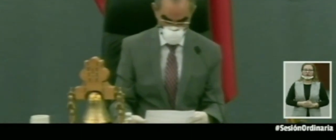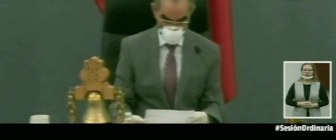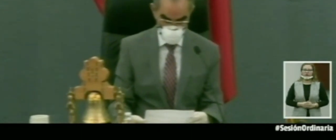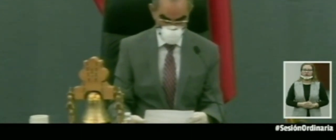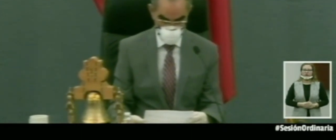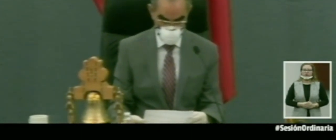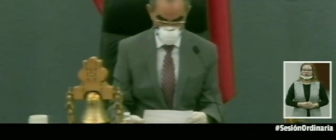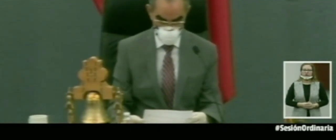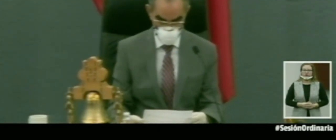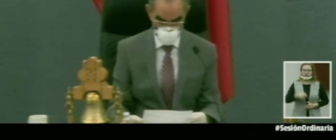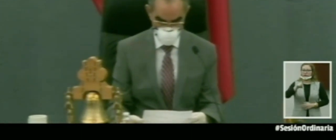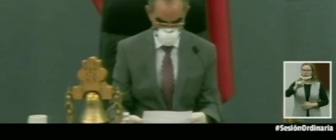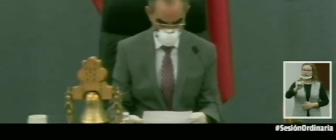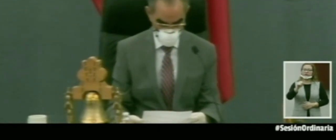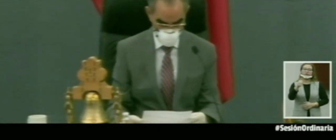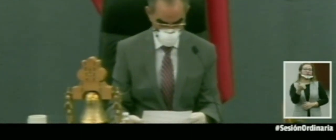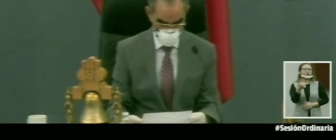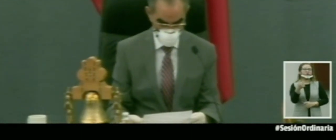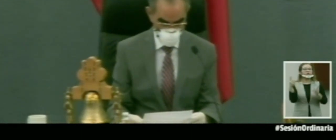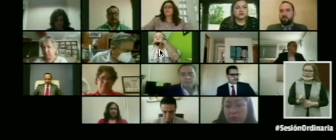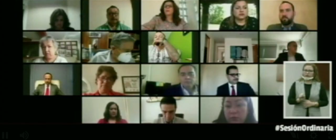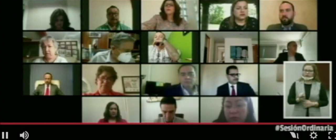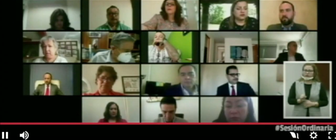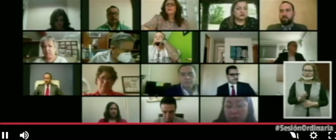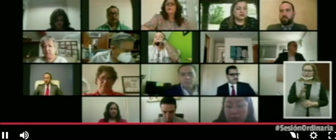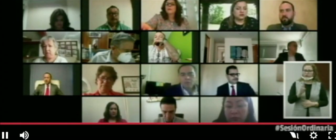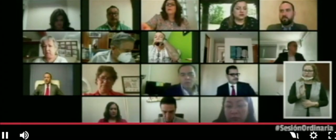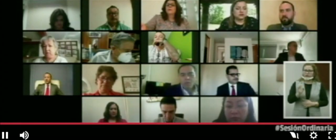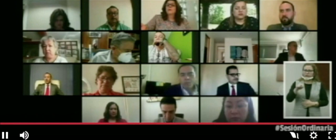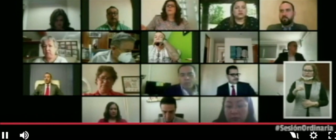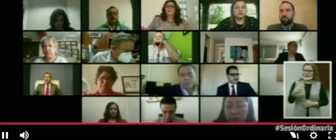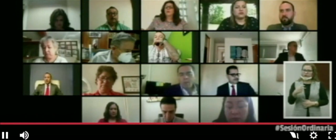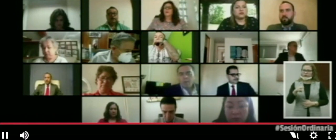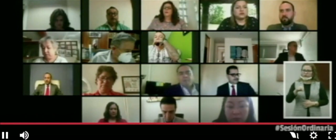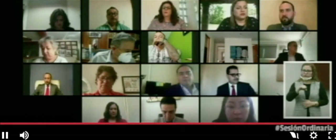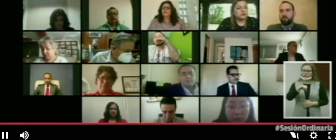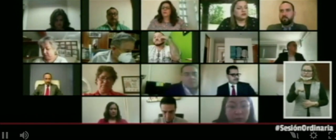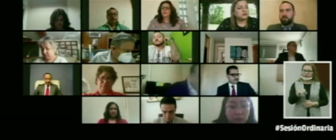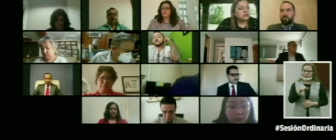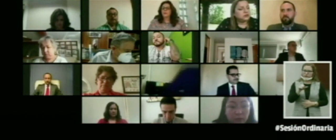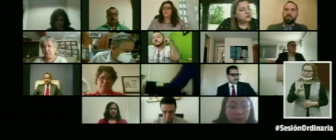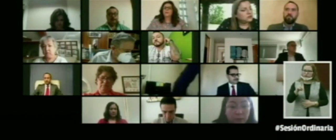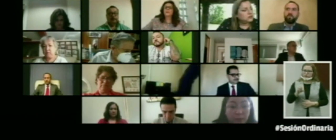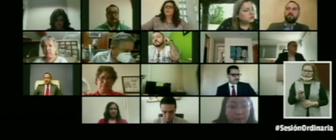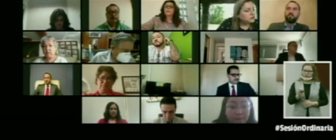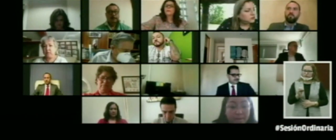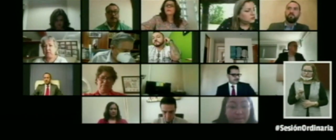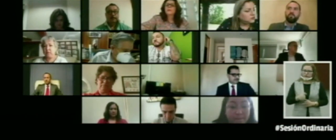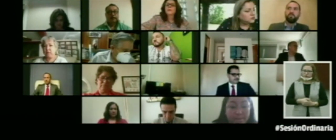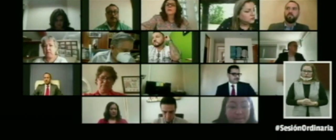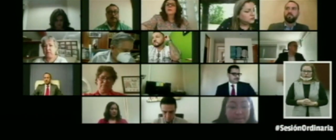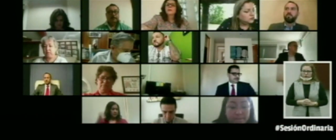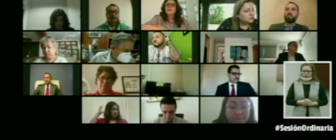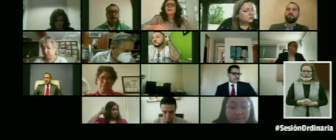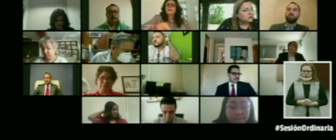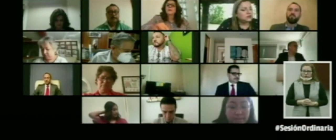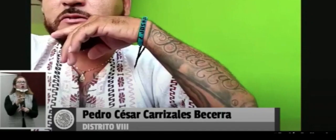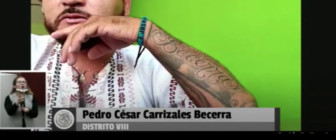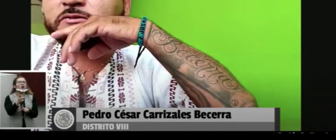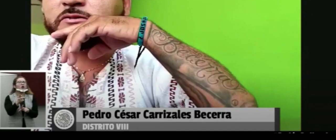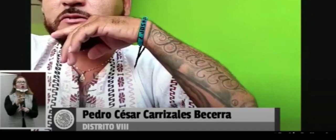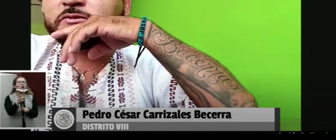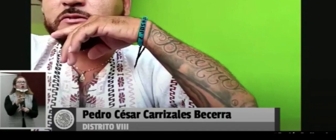Partido del Trabajo, Movimiento Ciudadano y el Partido Verde Ecologista de México. El diputado local con mayor porcentaje de